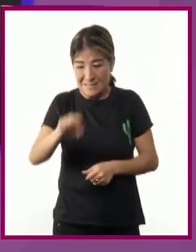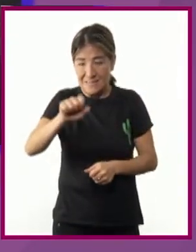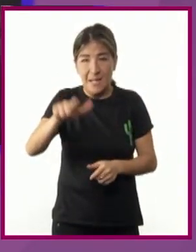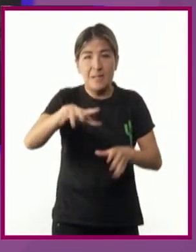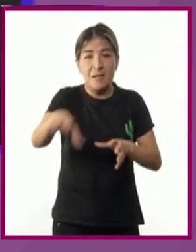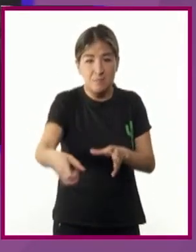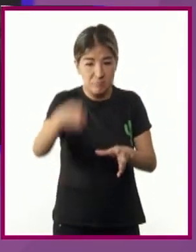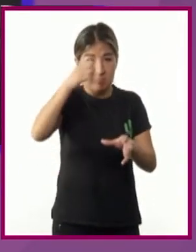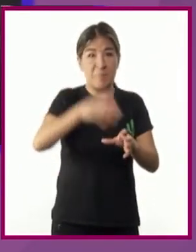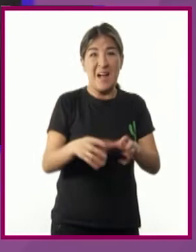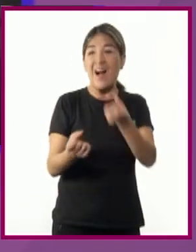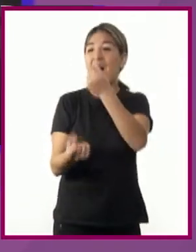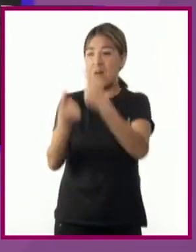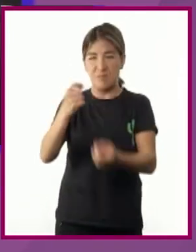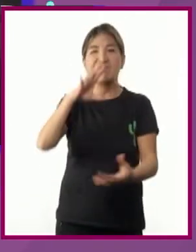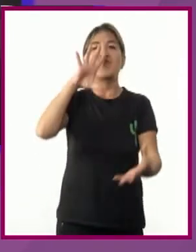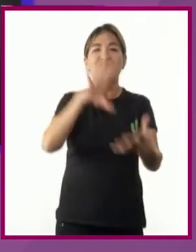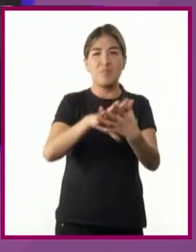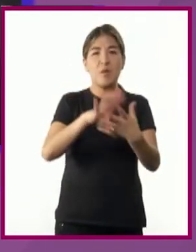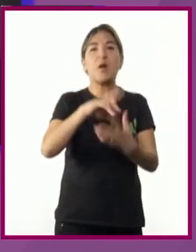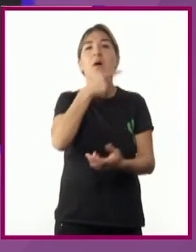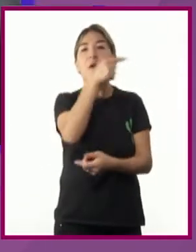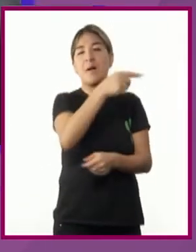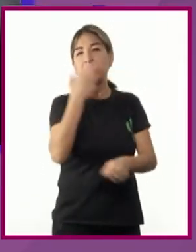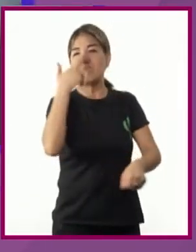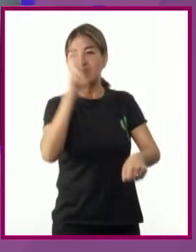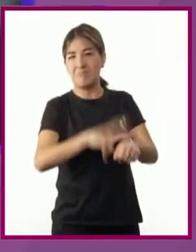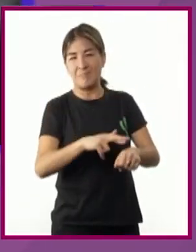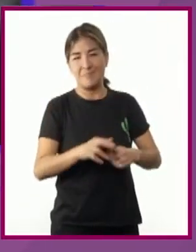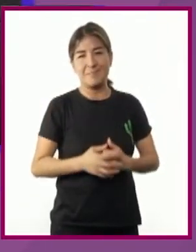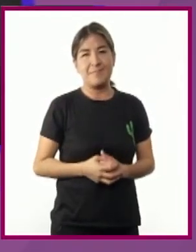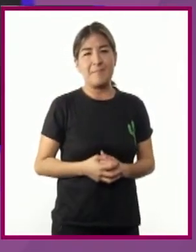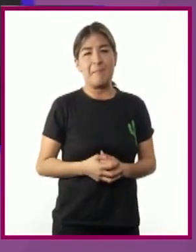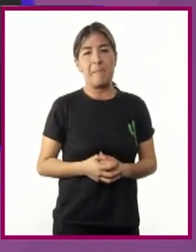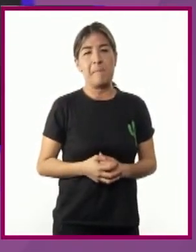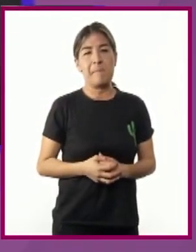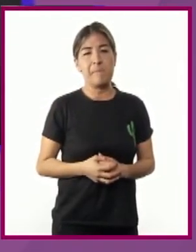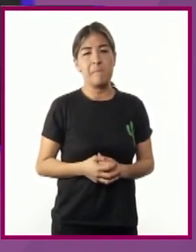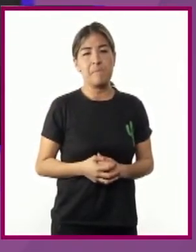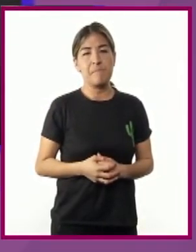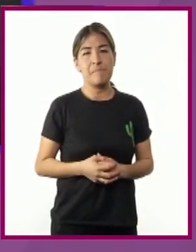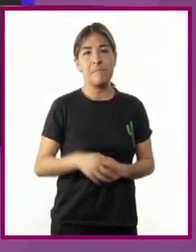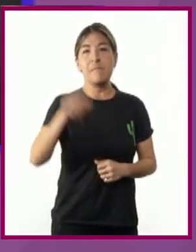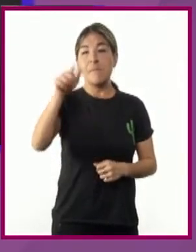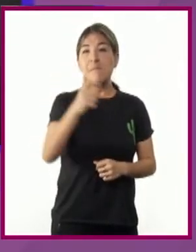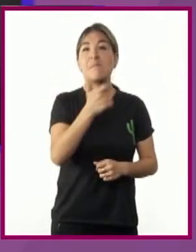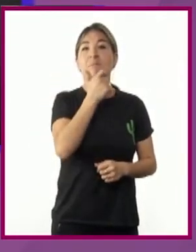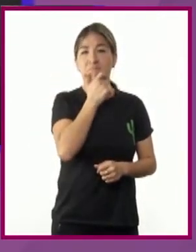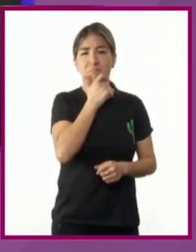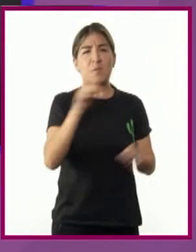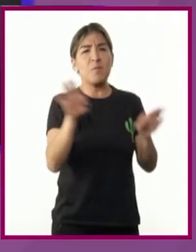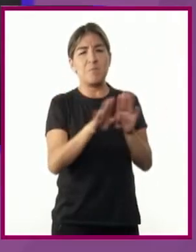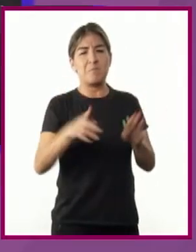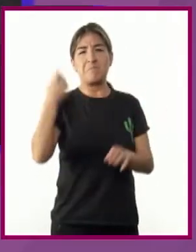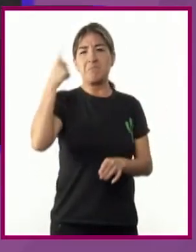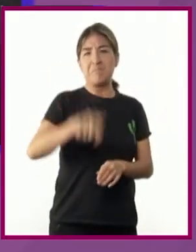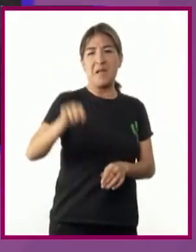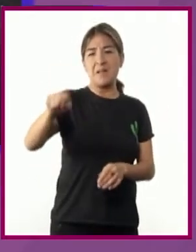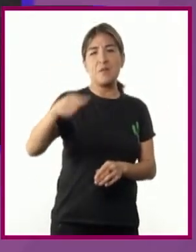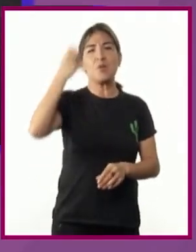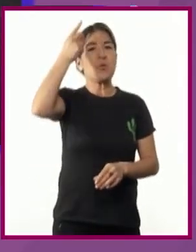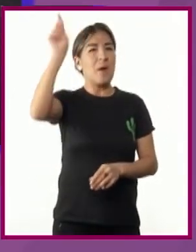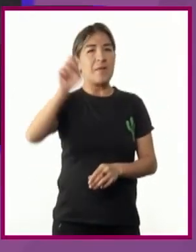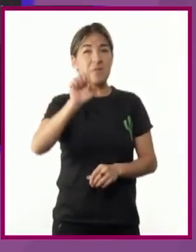de ellos fueron encarcelados y acusados de ladrones. los ingleses mantenían el monopolio de la sal, por